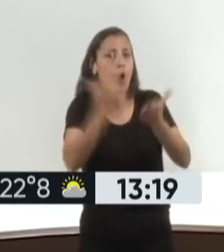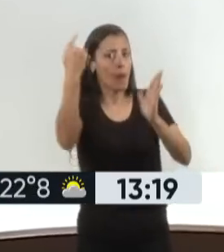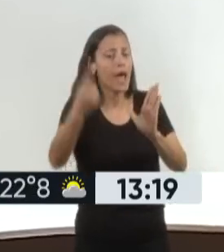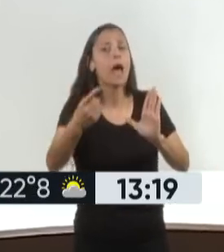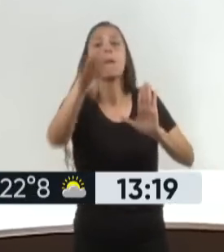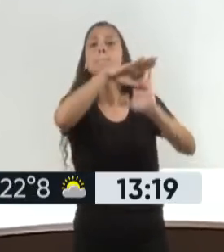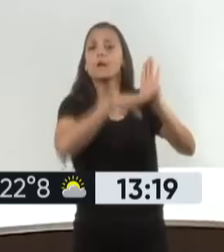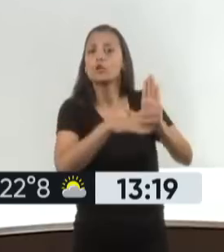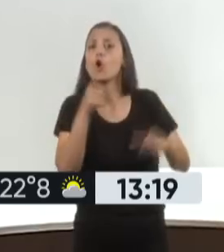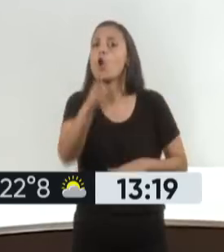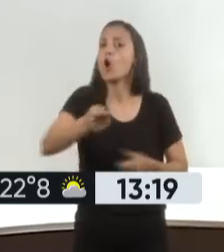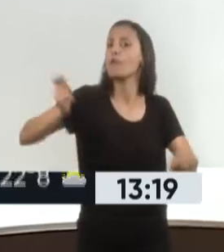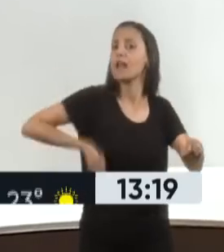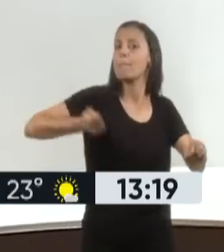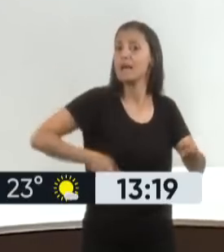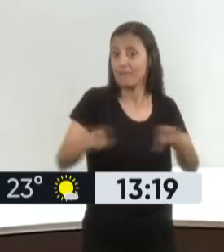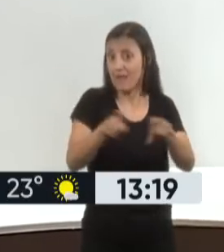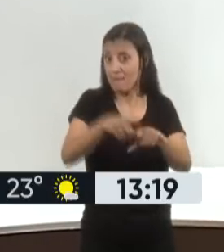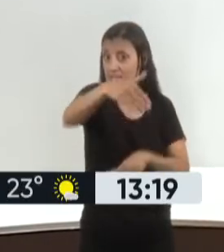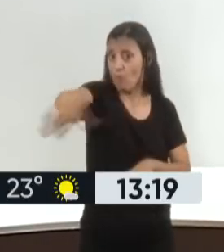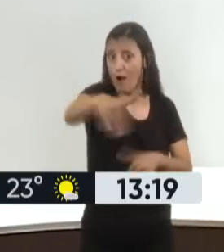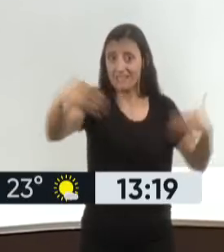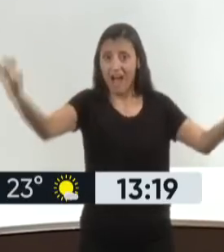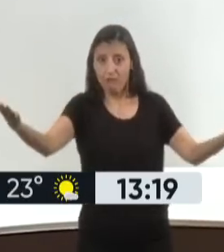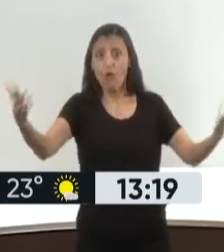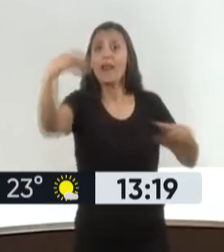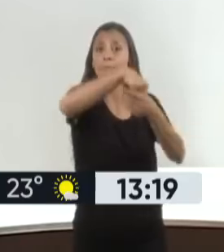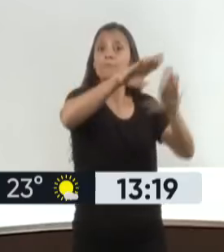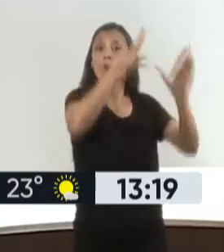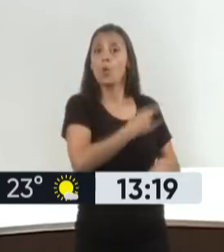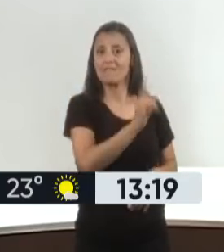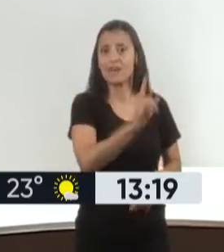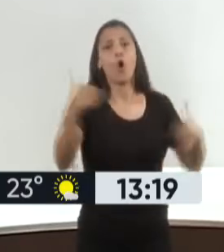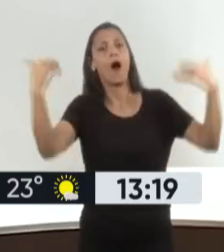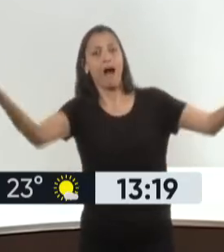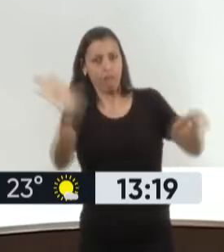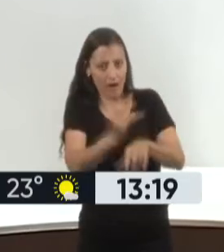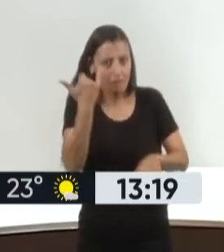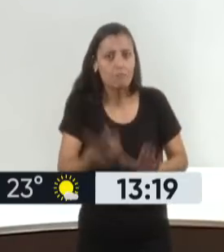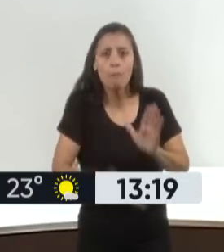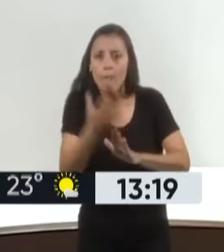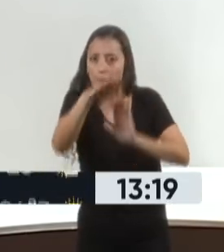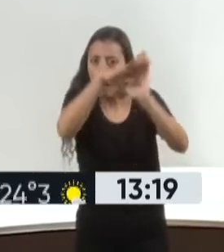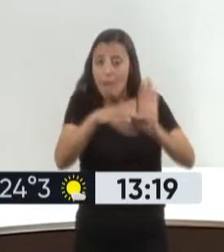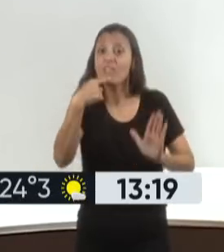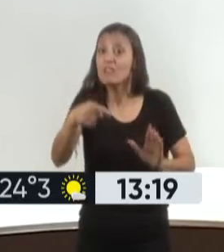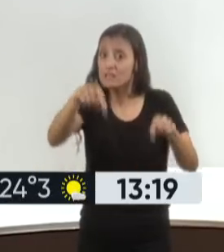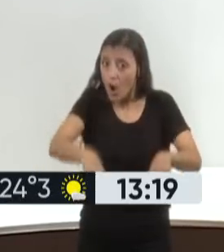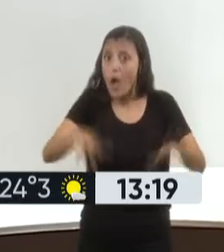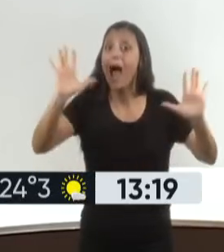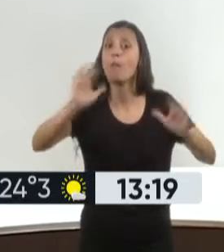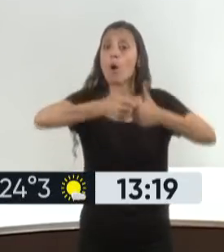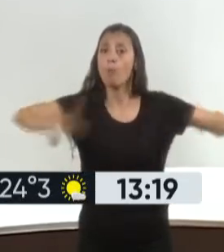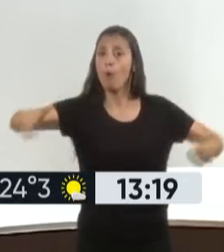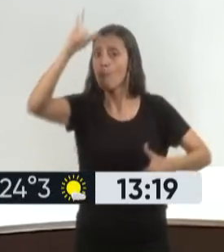protocolo antipiquetes con lo que sucede en la calle, con protestas que ya hoy se anuncian que pueden tener presencia en distintas avenidas.